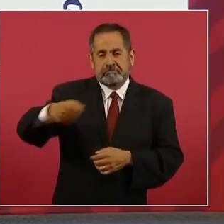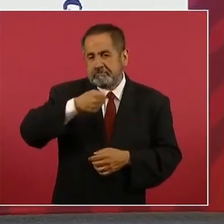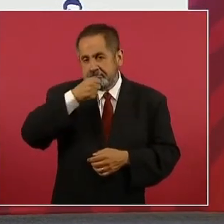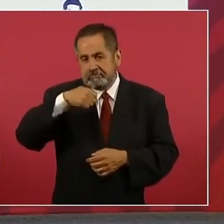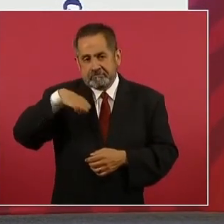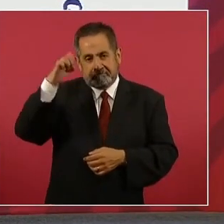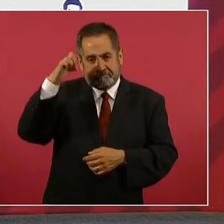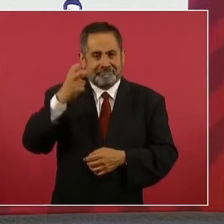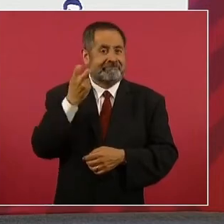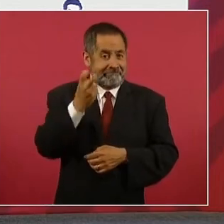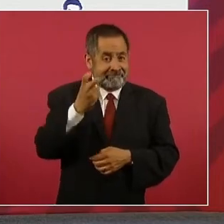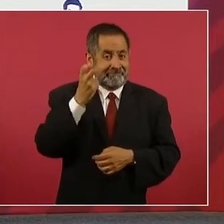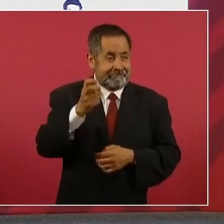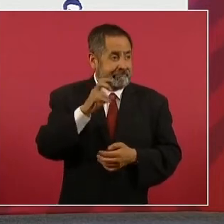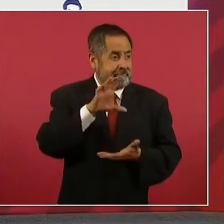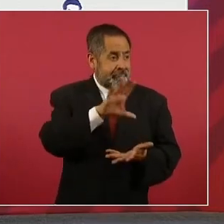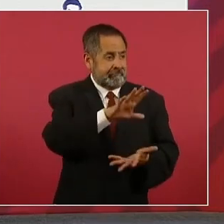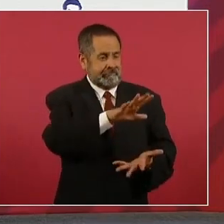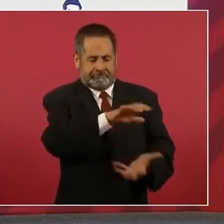mayores.